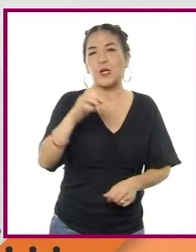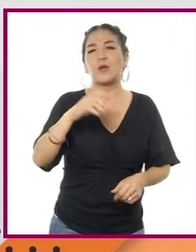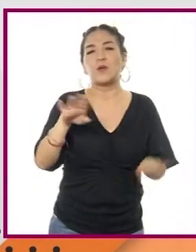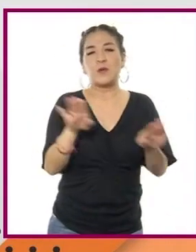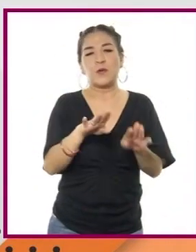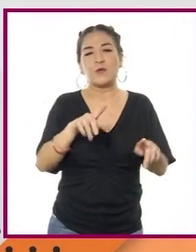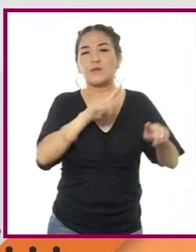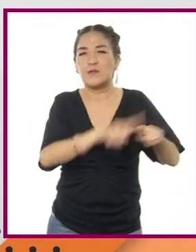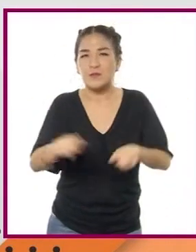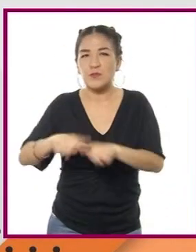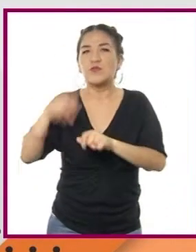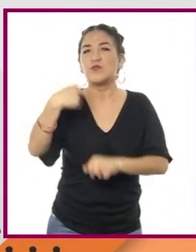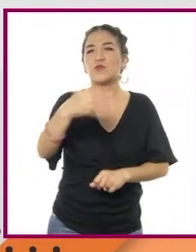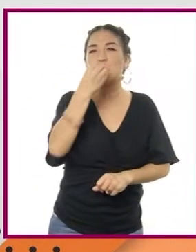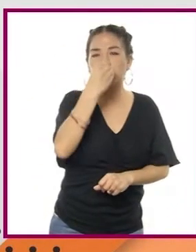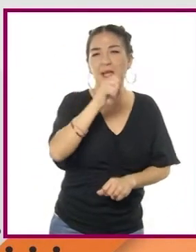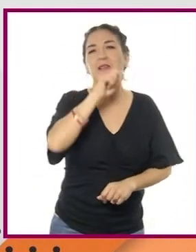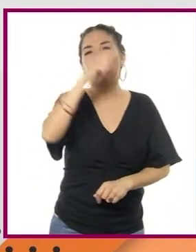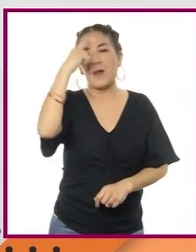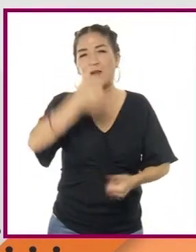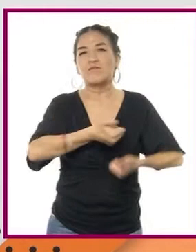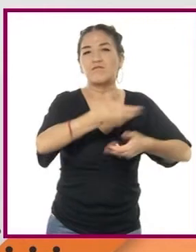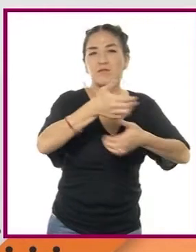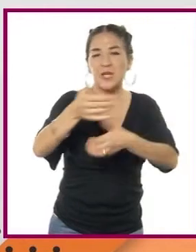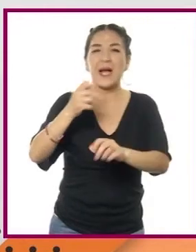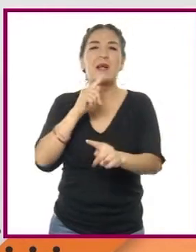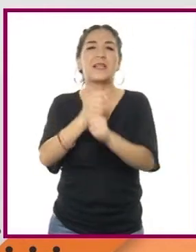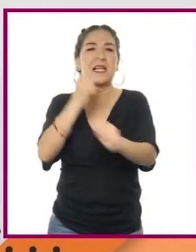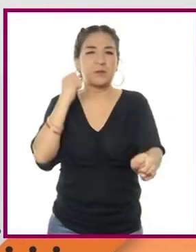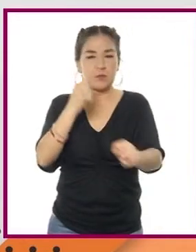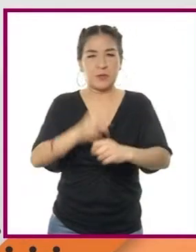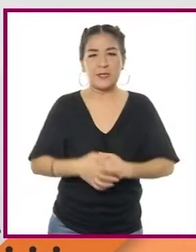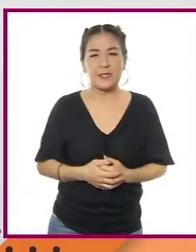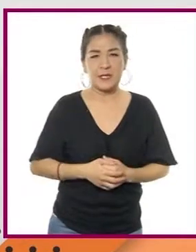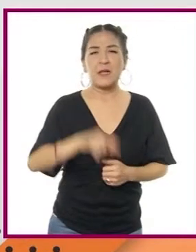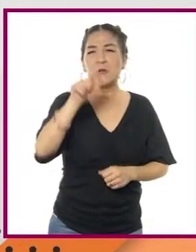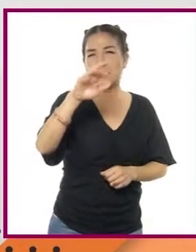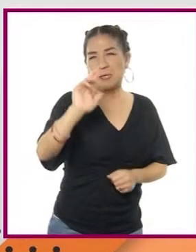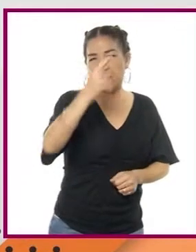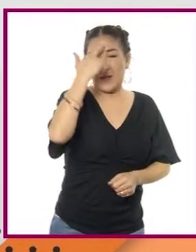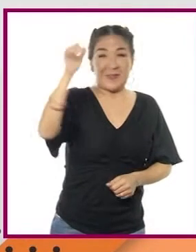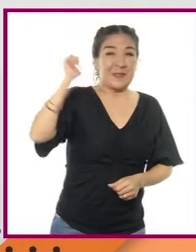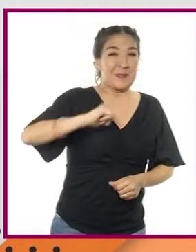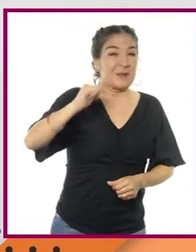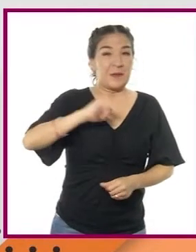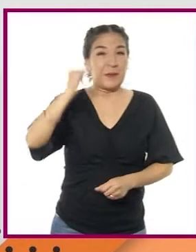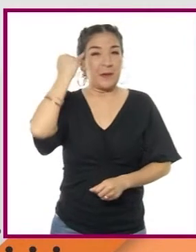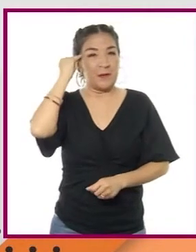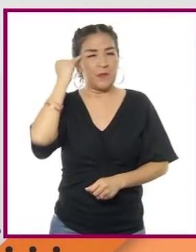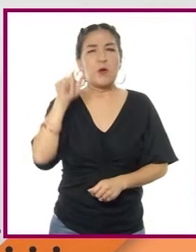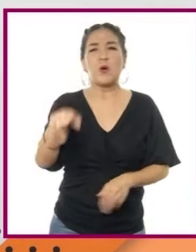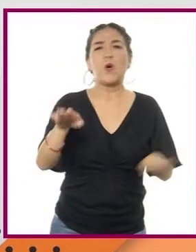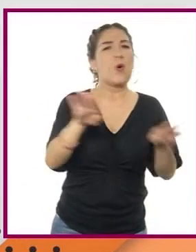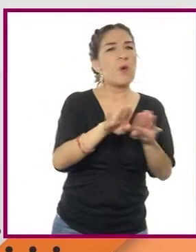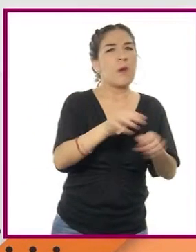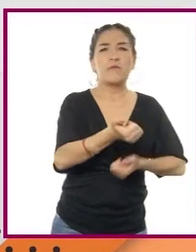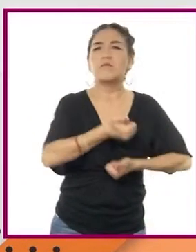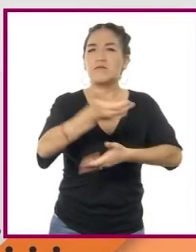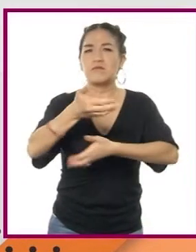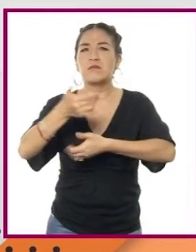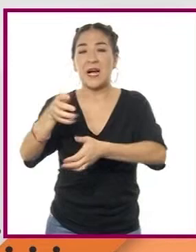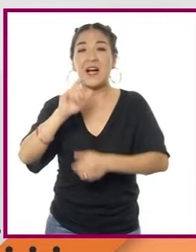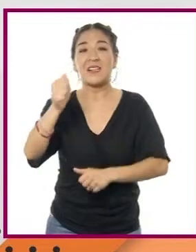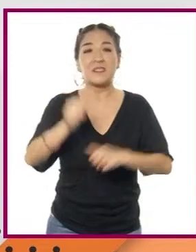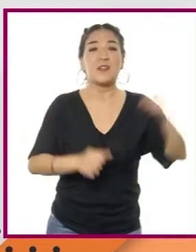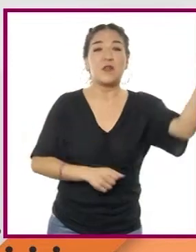la alimentación y los medios de transporte. Recordemos que durante la época prehispánica, los productos eran llevados de